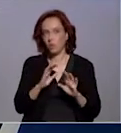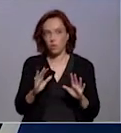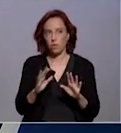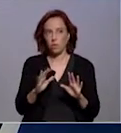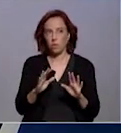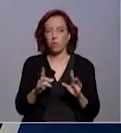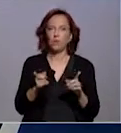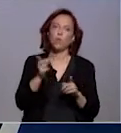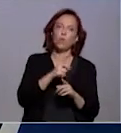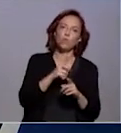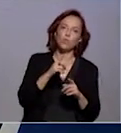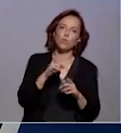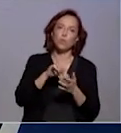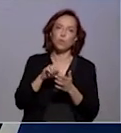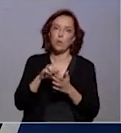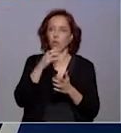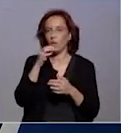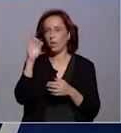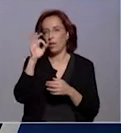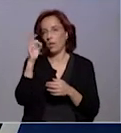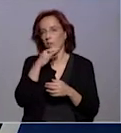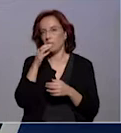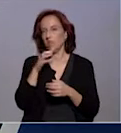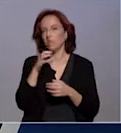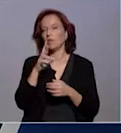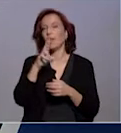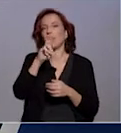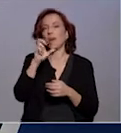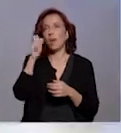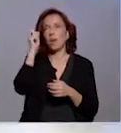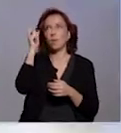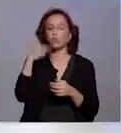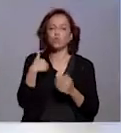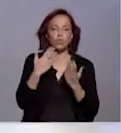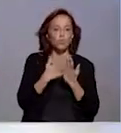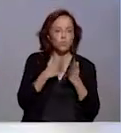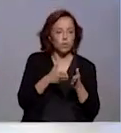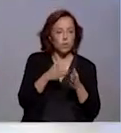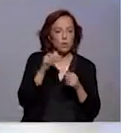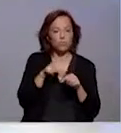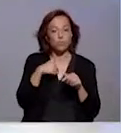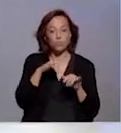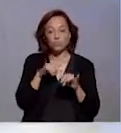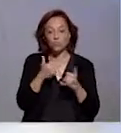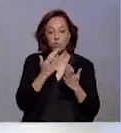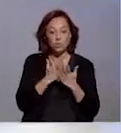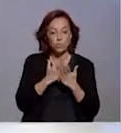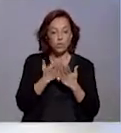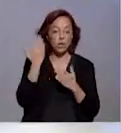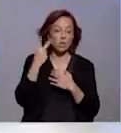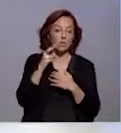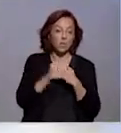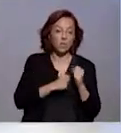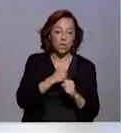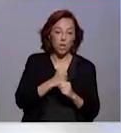otros mercados les llaman en inglés el whisky link es decir en la recapacitación un estudio algo pero ese algo que un estudio que uno sabía hace 20